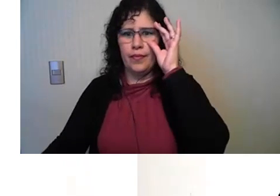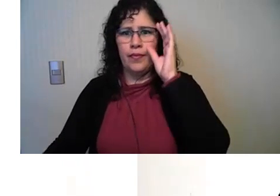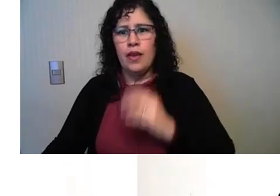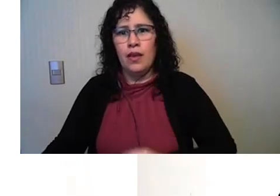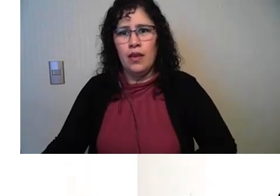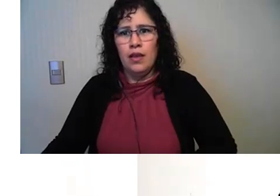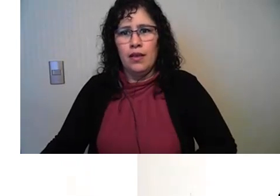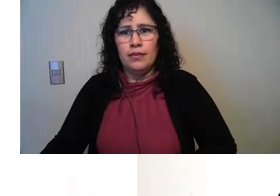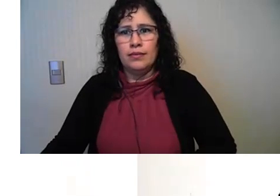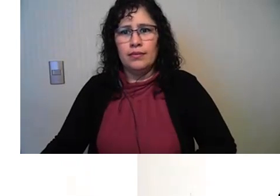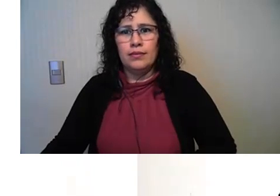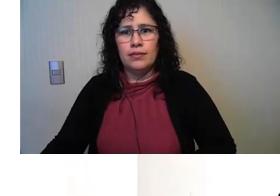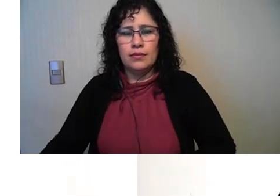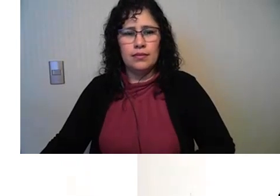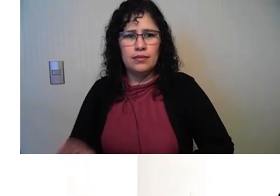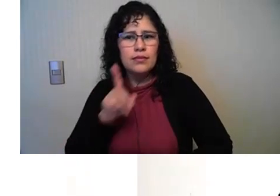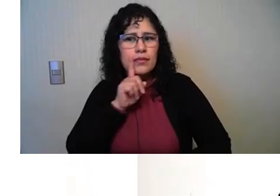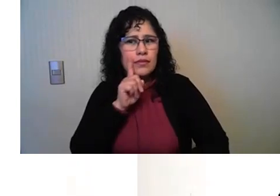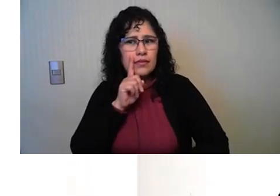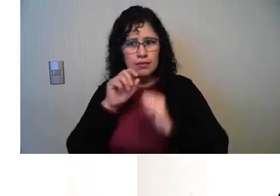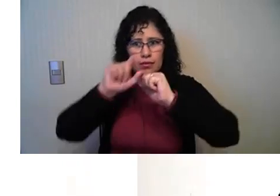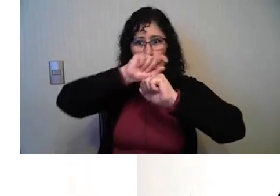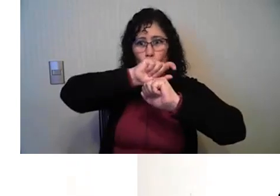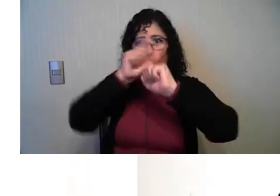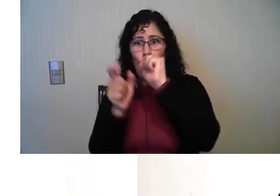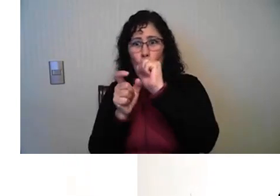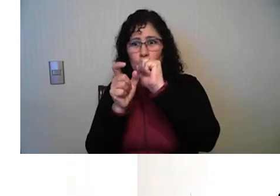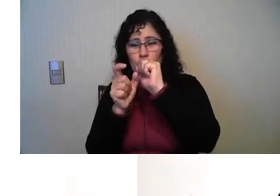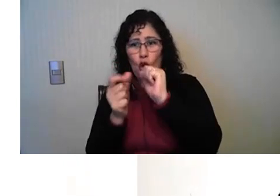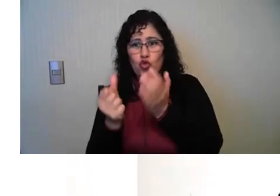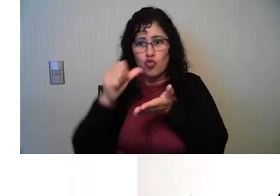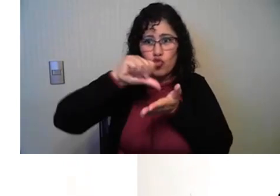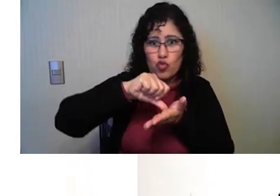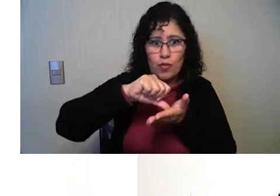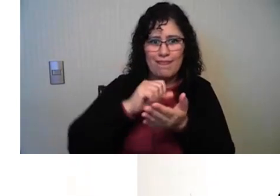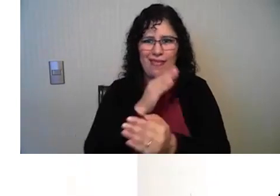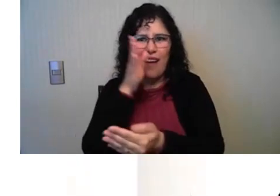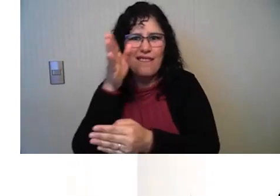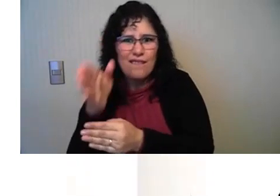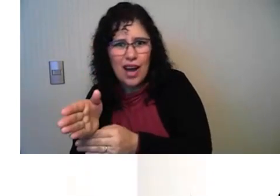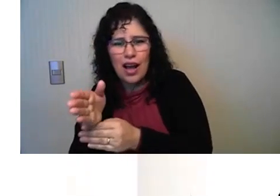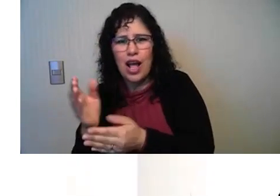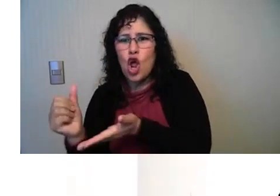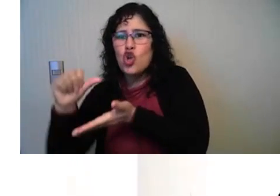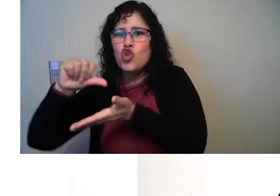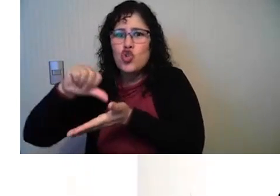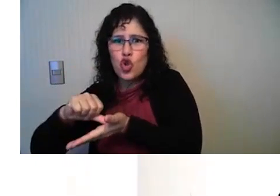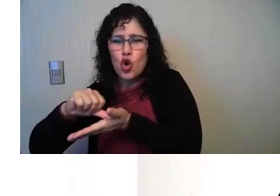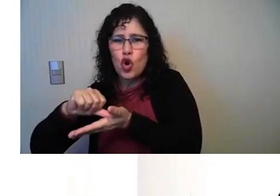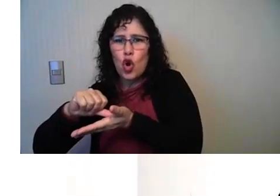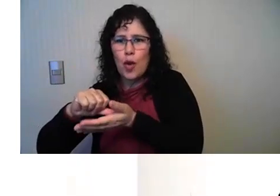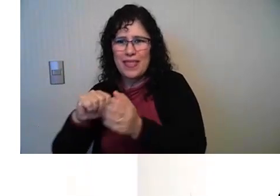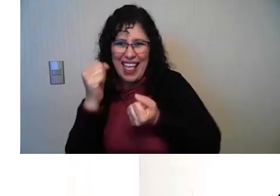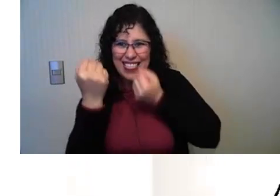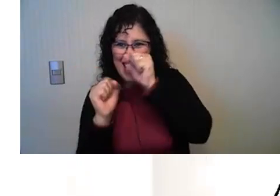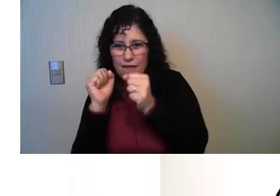tenemos córtico nuclear hacia el núcleo del motor, núcleo del nervio